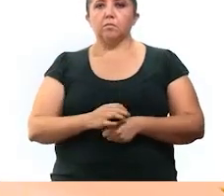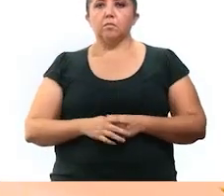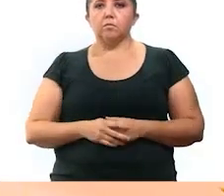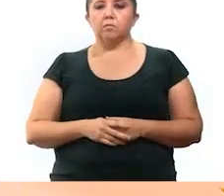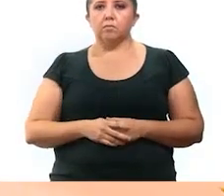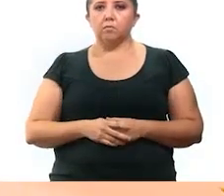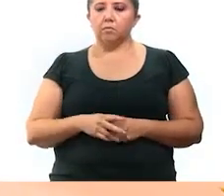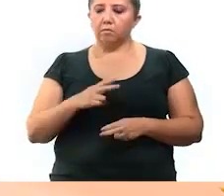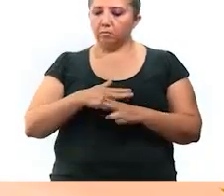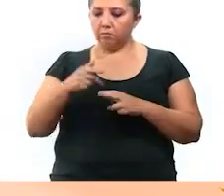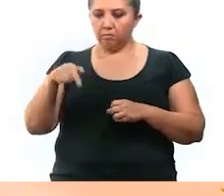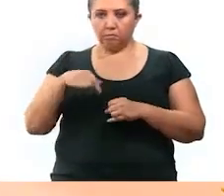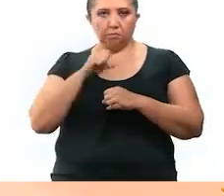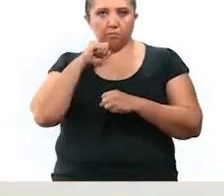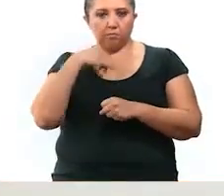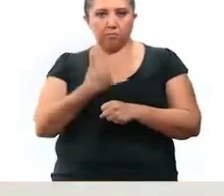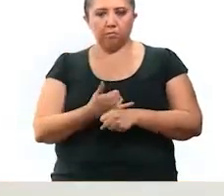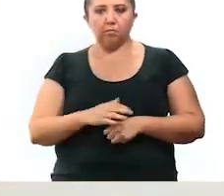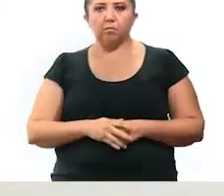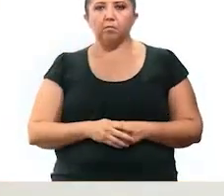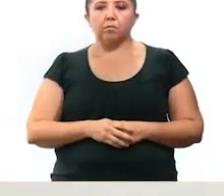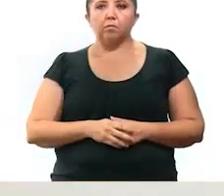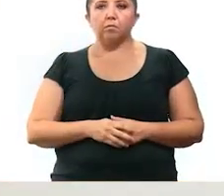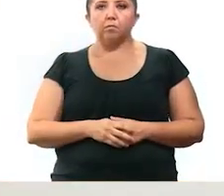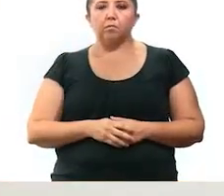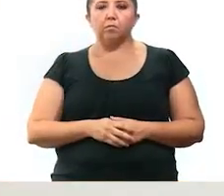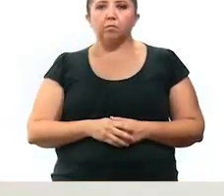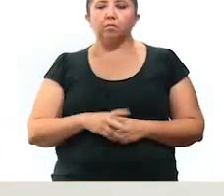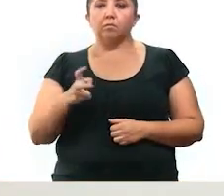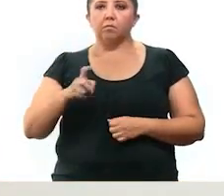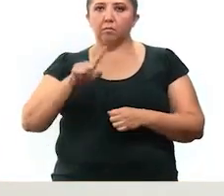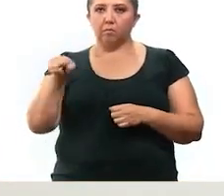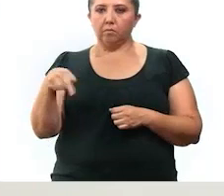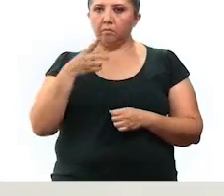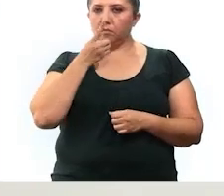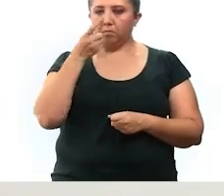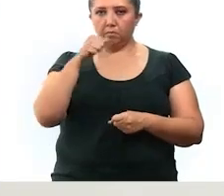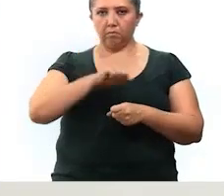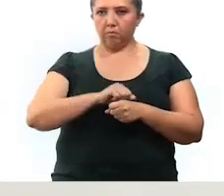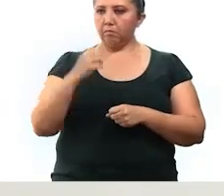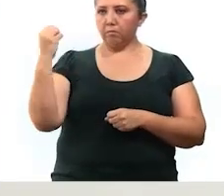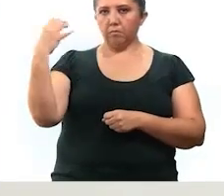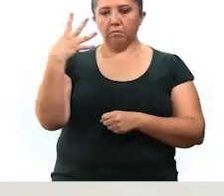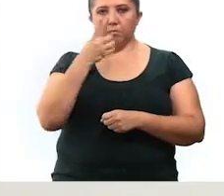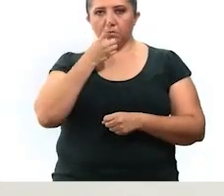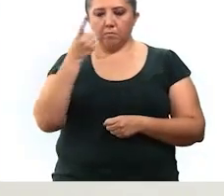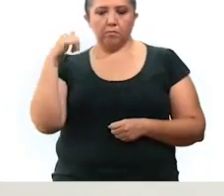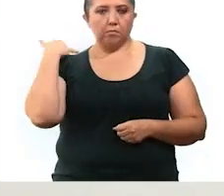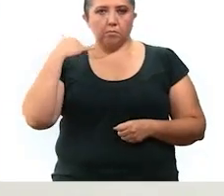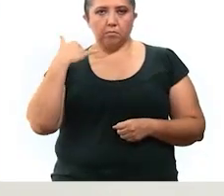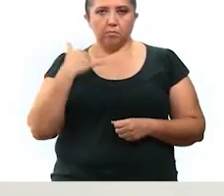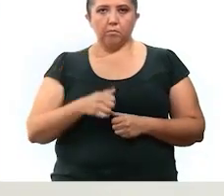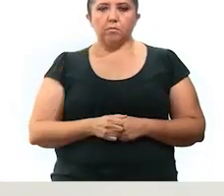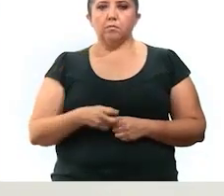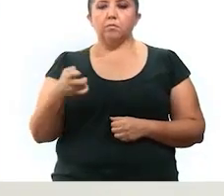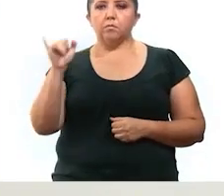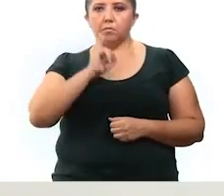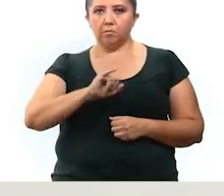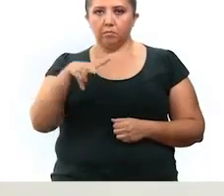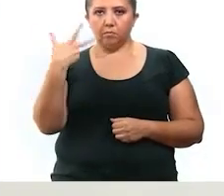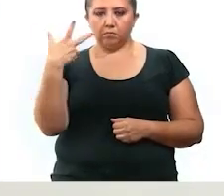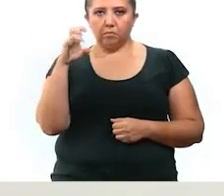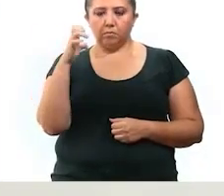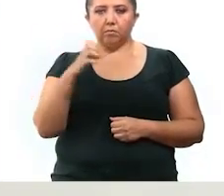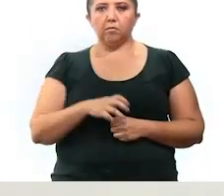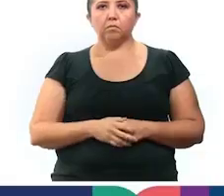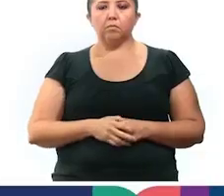años. Hasta aquí el reporte, secretario. Estos son los indicadores del semáforo estatal de Yucatán este jueves 13